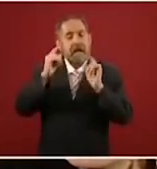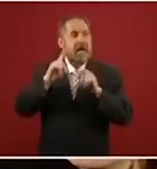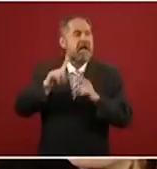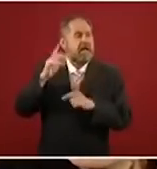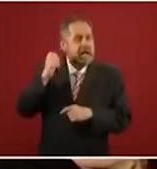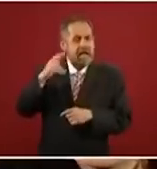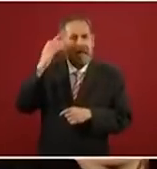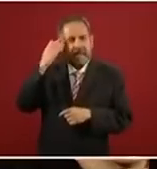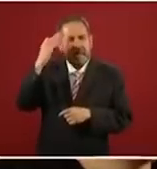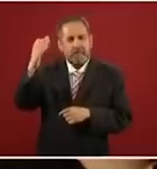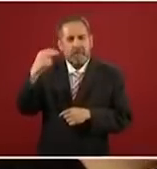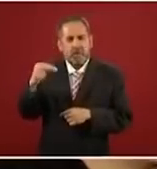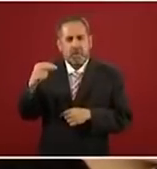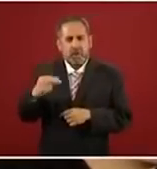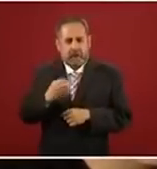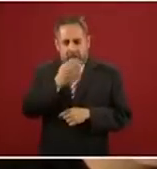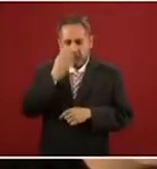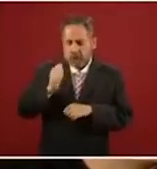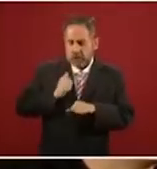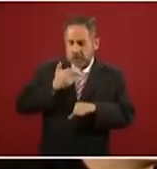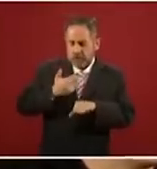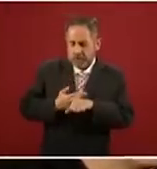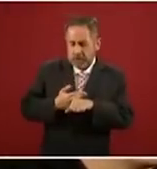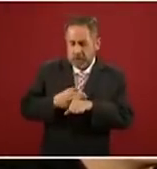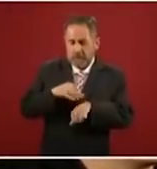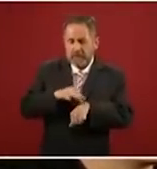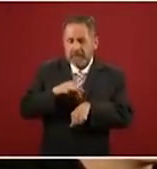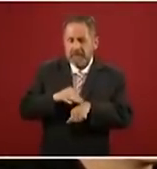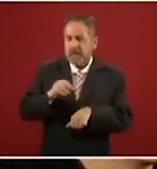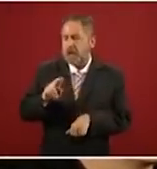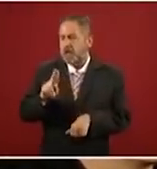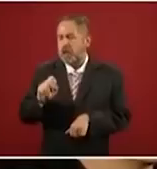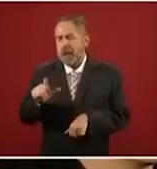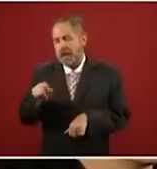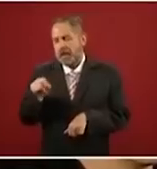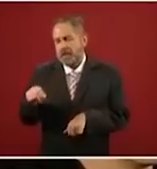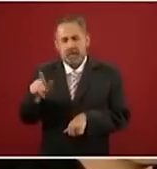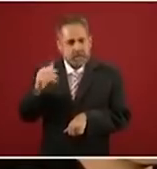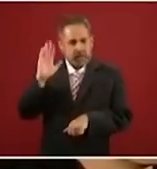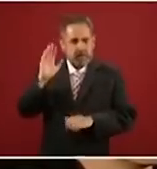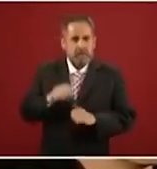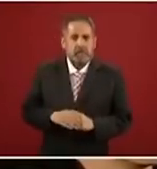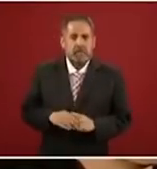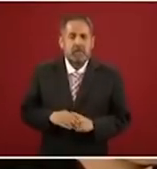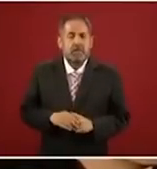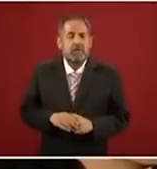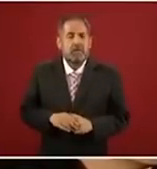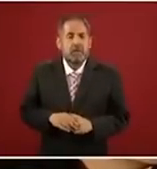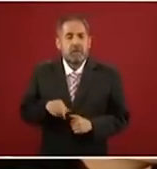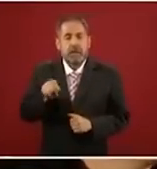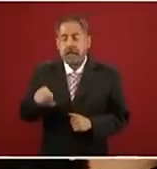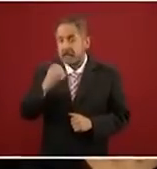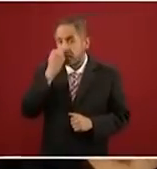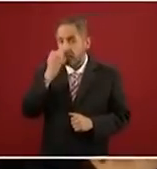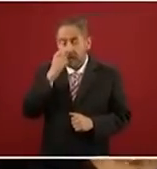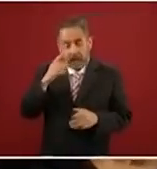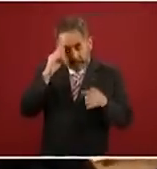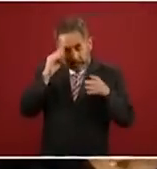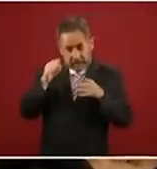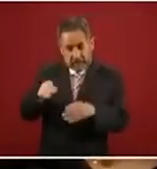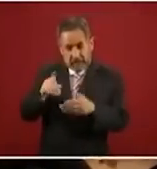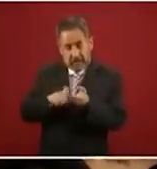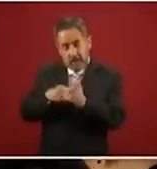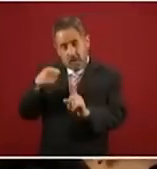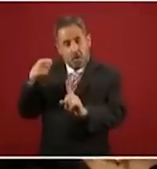entonces llevaba el nombre de escuela superior de medicina rural en aquel entonces esta escuela estaba encaminada al